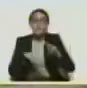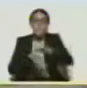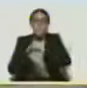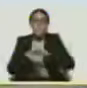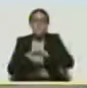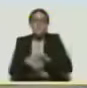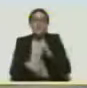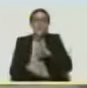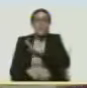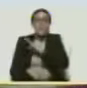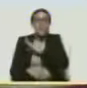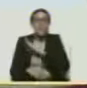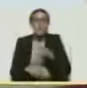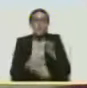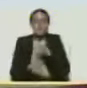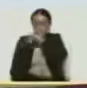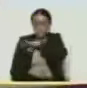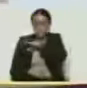Comunas.